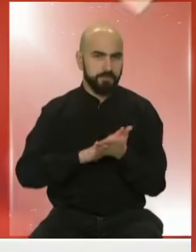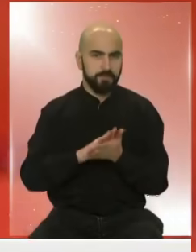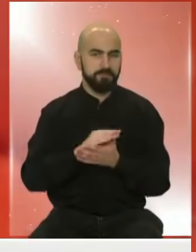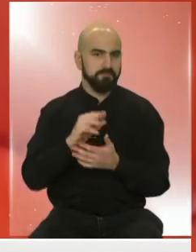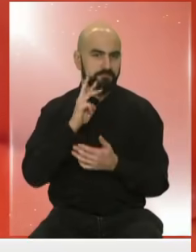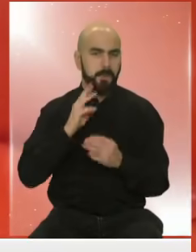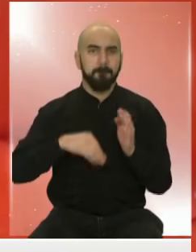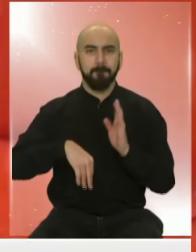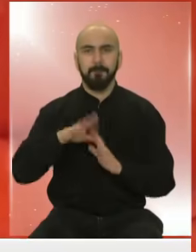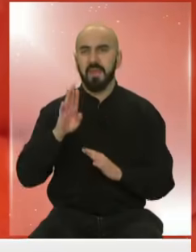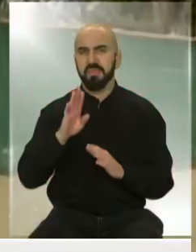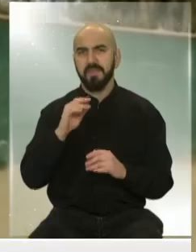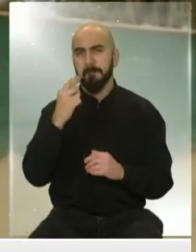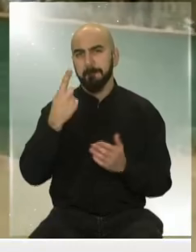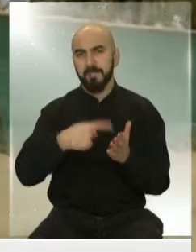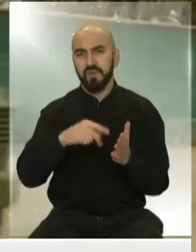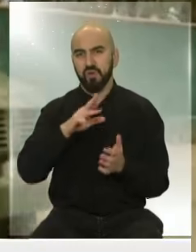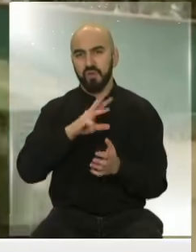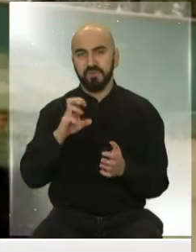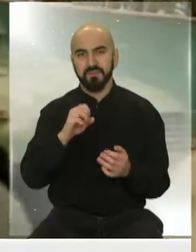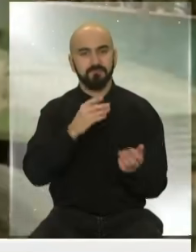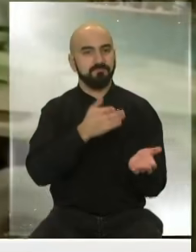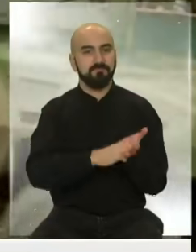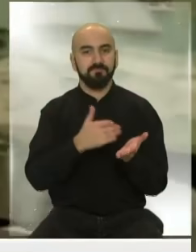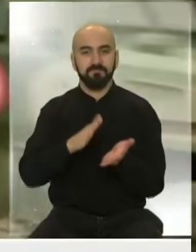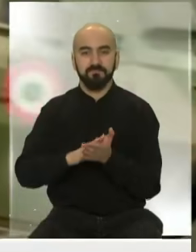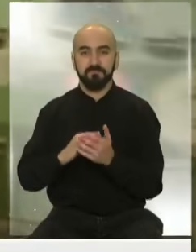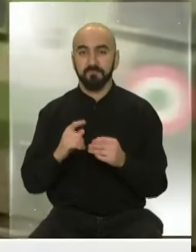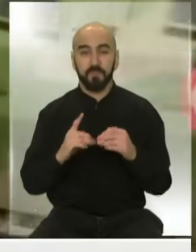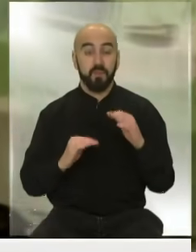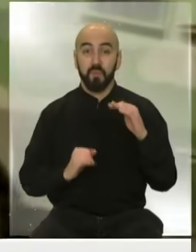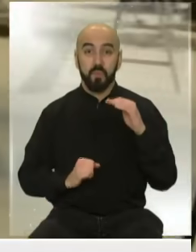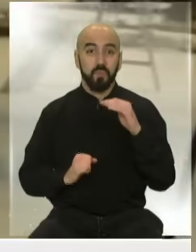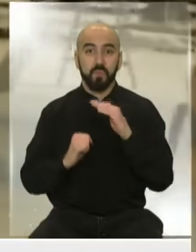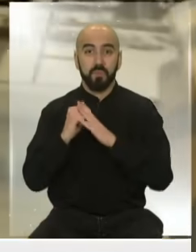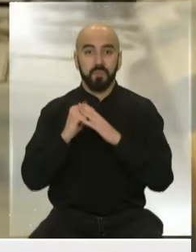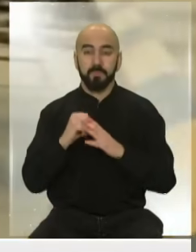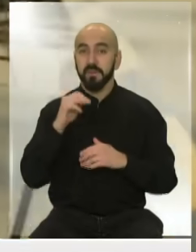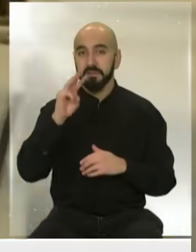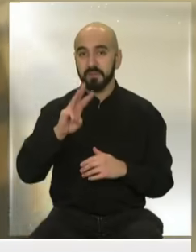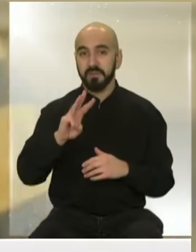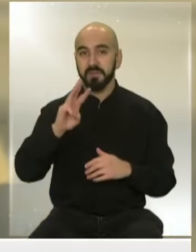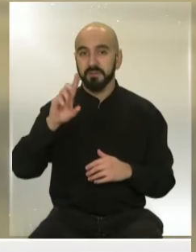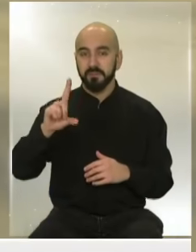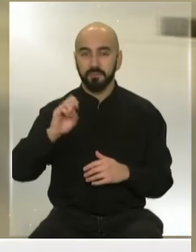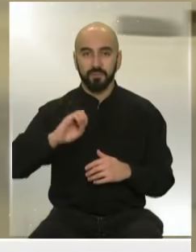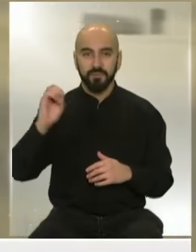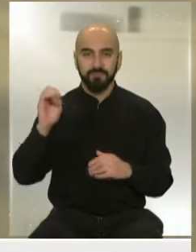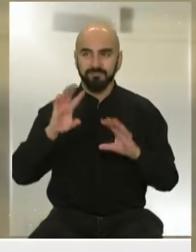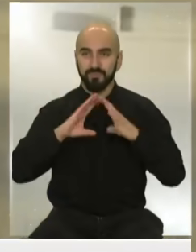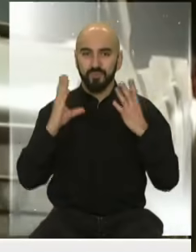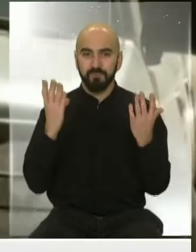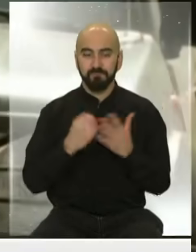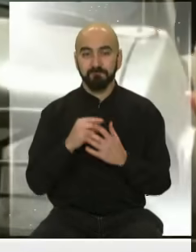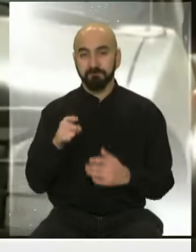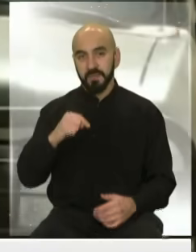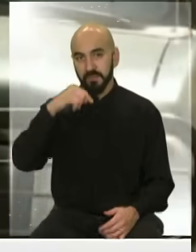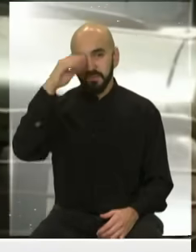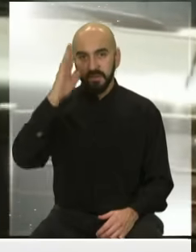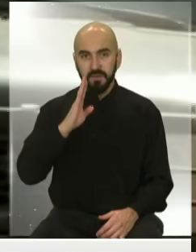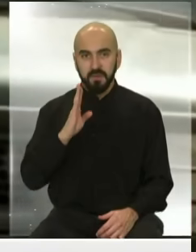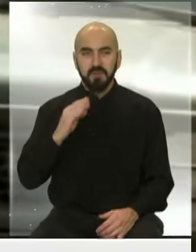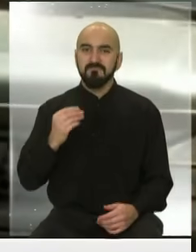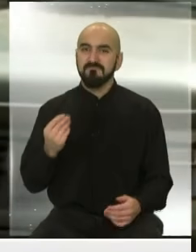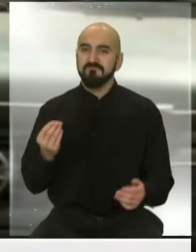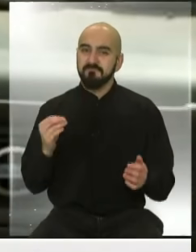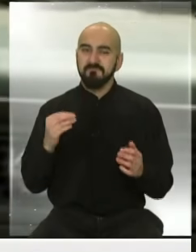de 1.900 decesos, un récord que representa el 37% a nivel mundial. Brasil tiene más